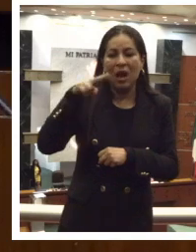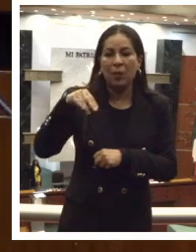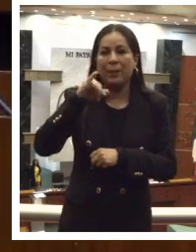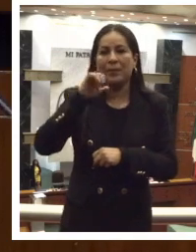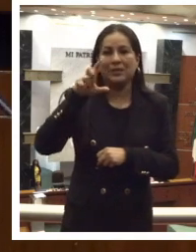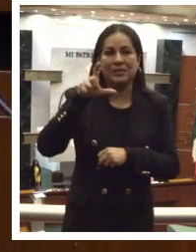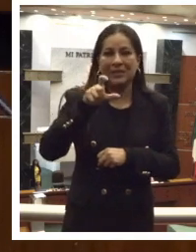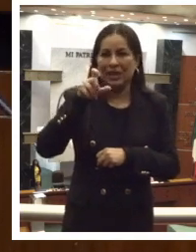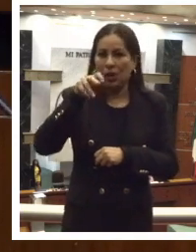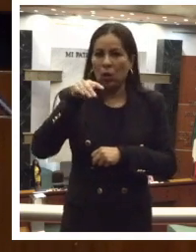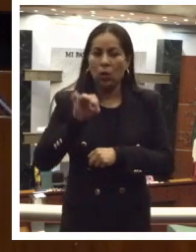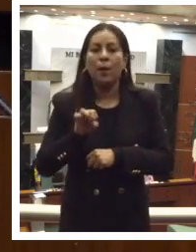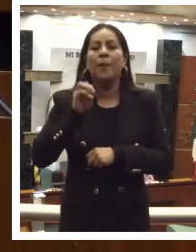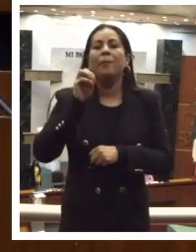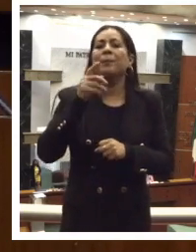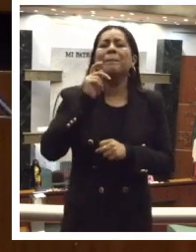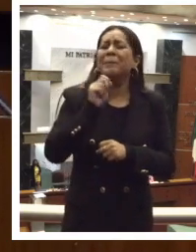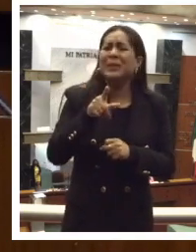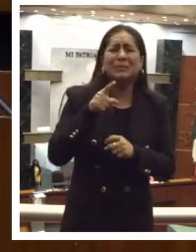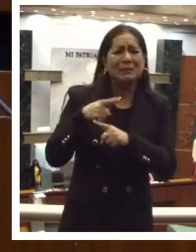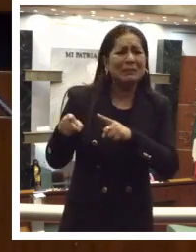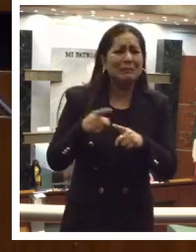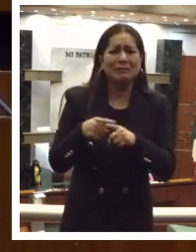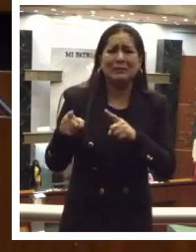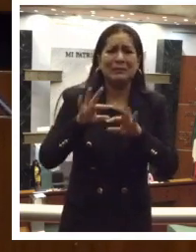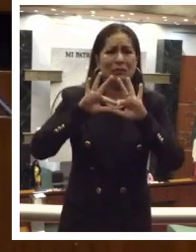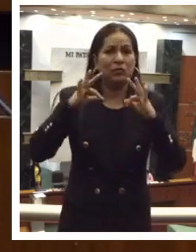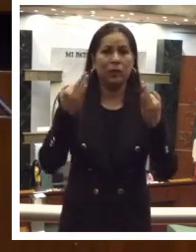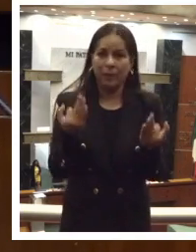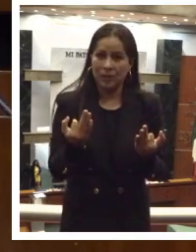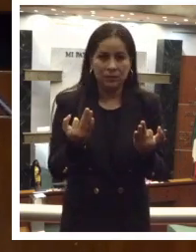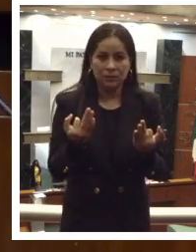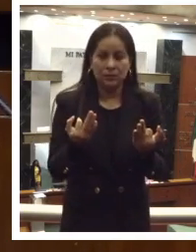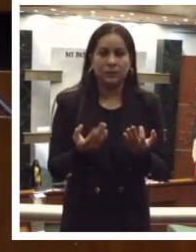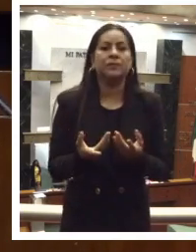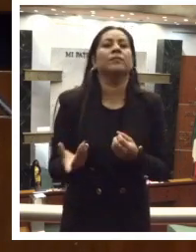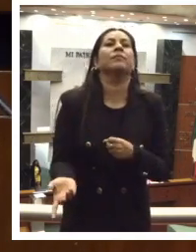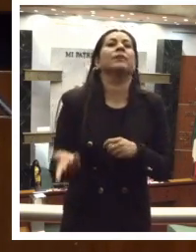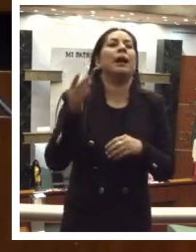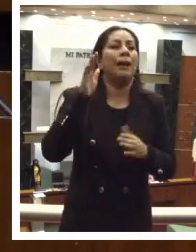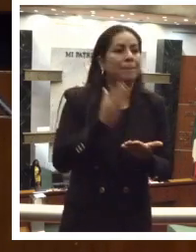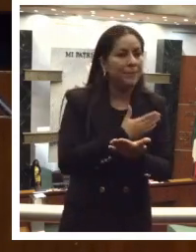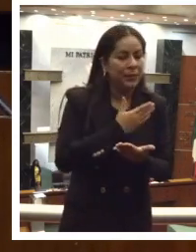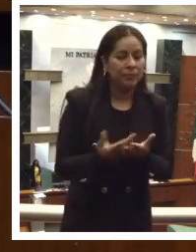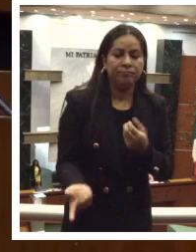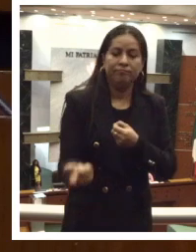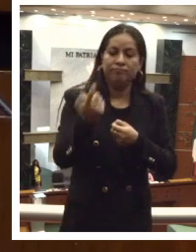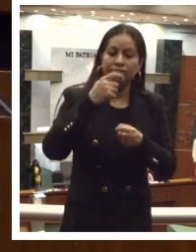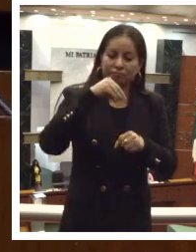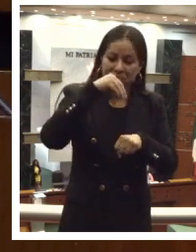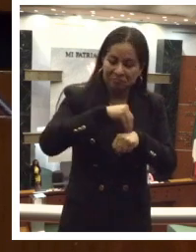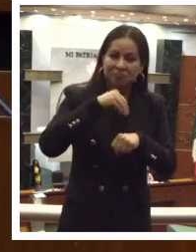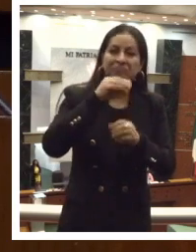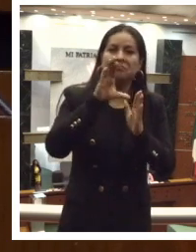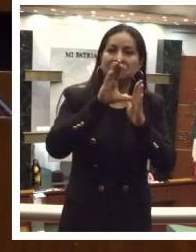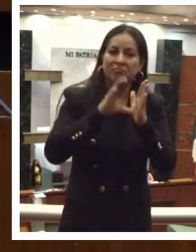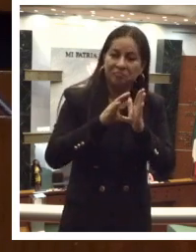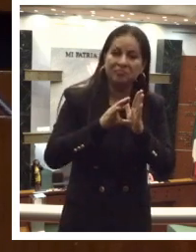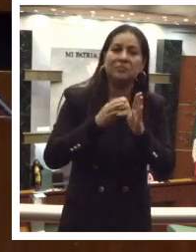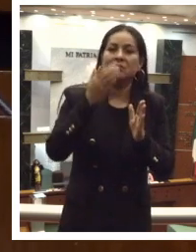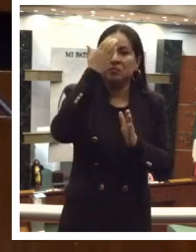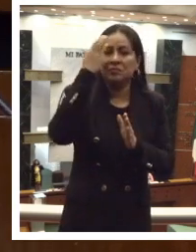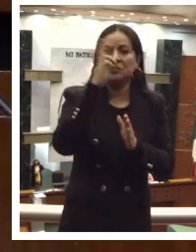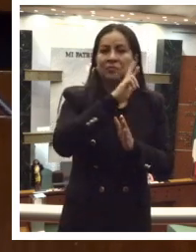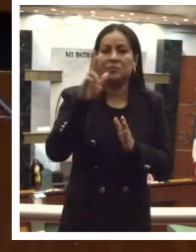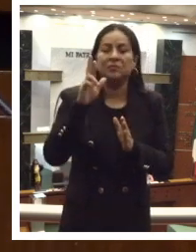mixteco, tlapaneco, mismas que tienen diversas variantes. Adicionalmente, se incorpora a nivel constitucional el